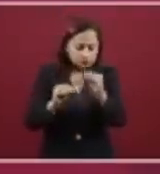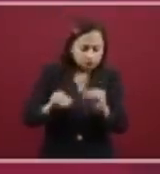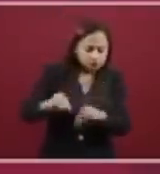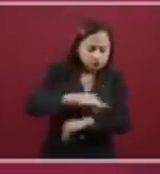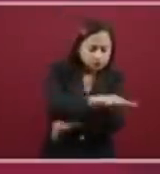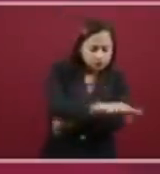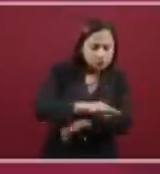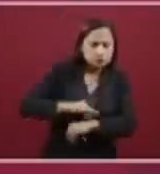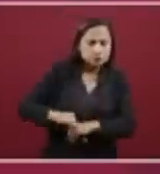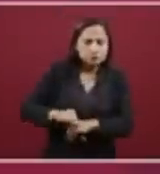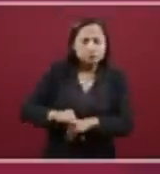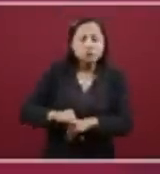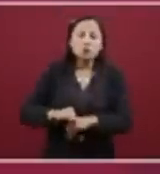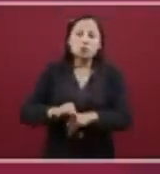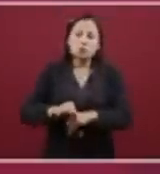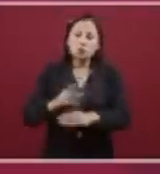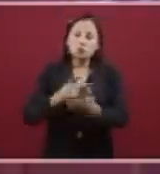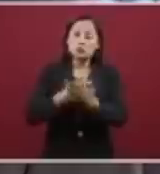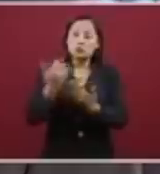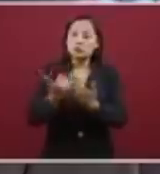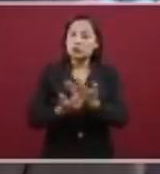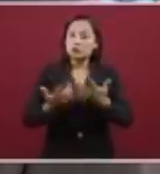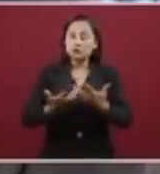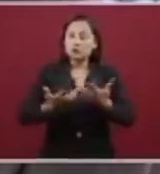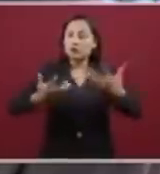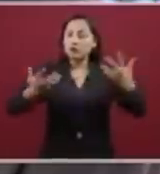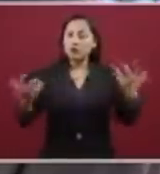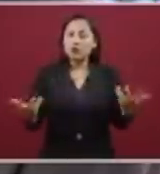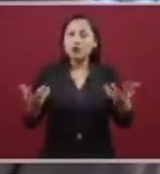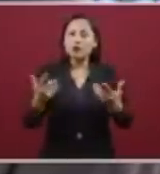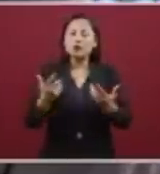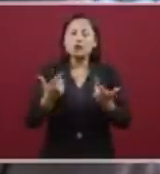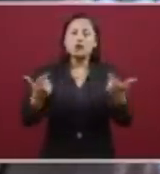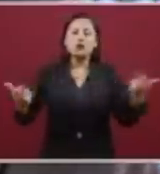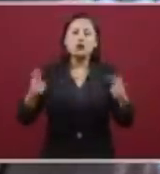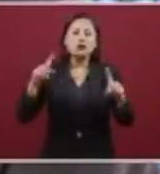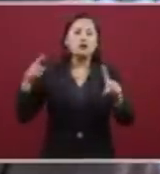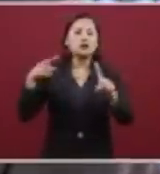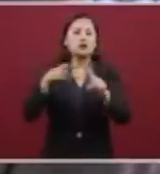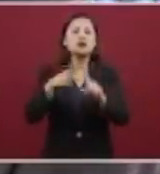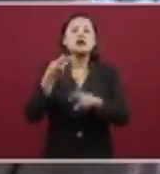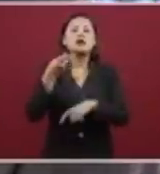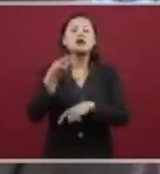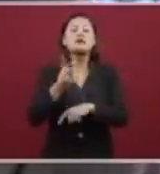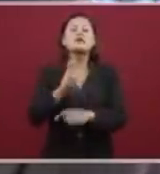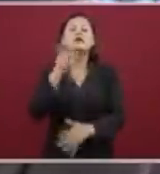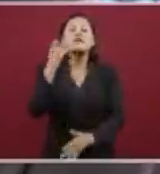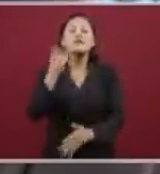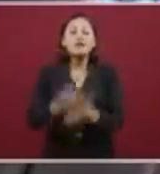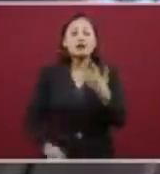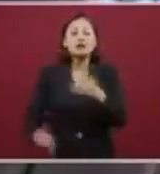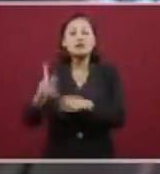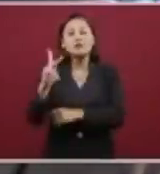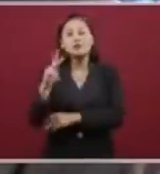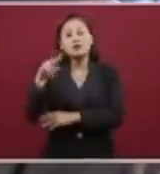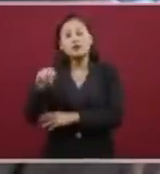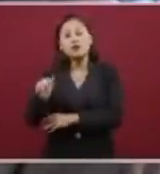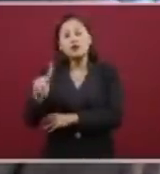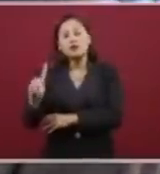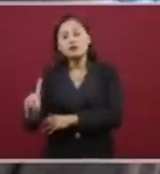nunca estuvo considerado en los instrumentos de planeación oficiales como el plan nacional de desarrollo 2013